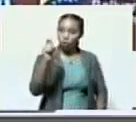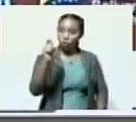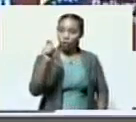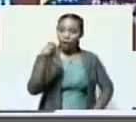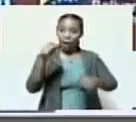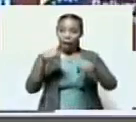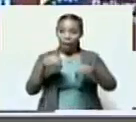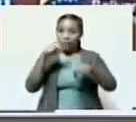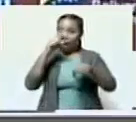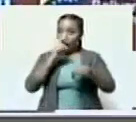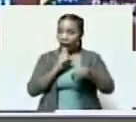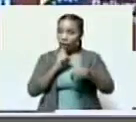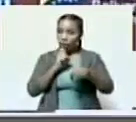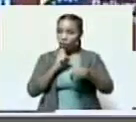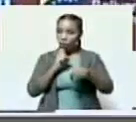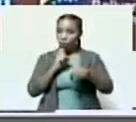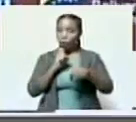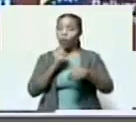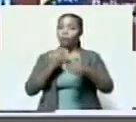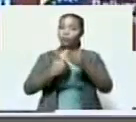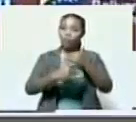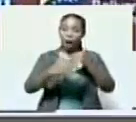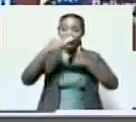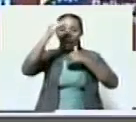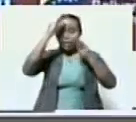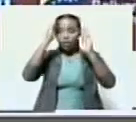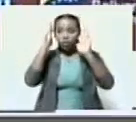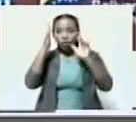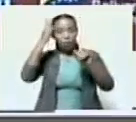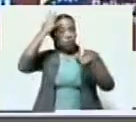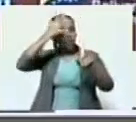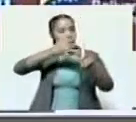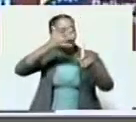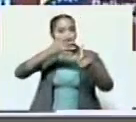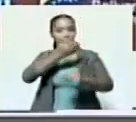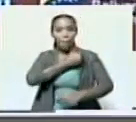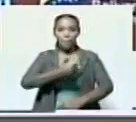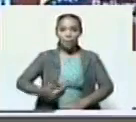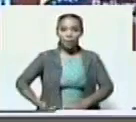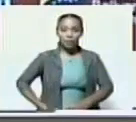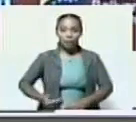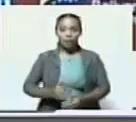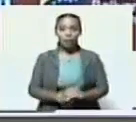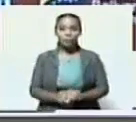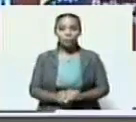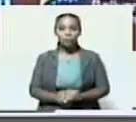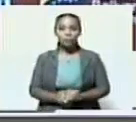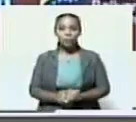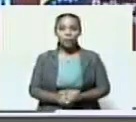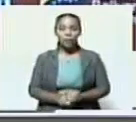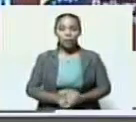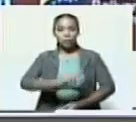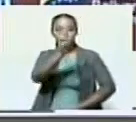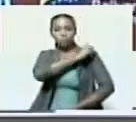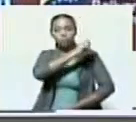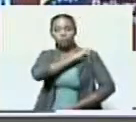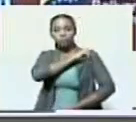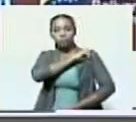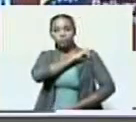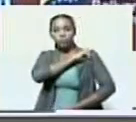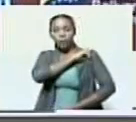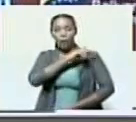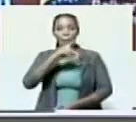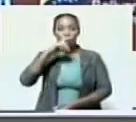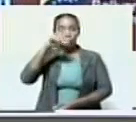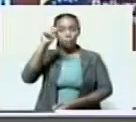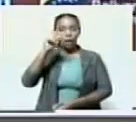año, acudiendo y atendiendo las instrucciones del presidente y comandante en jefe Nicolás Maduro Moros,